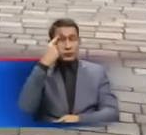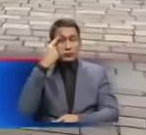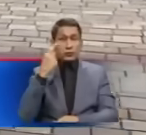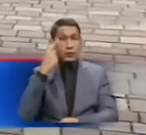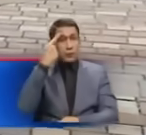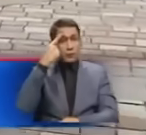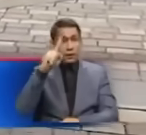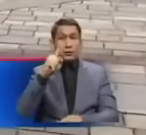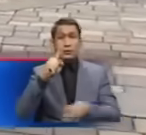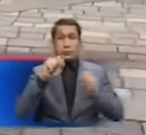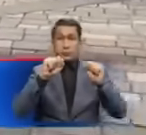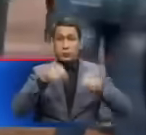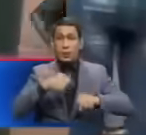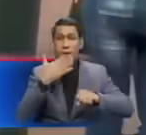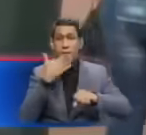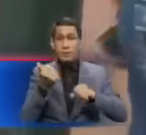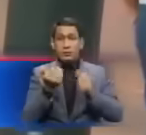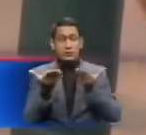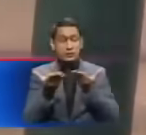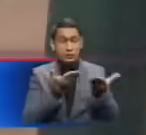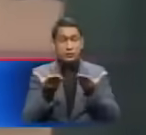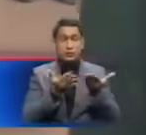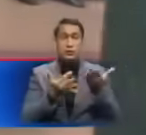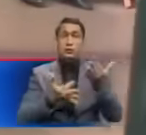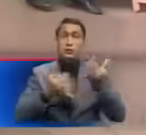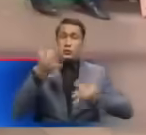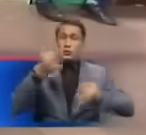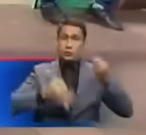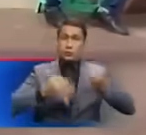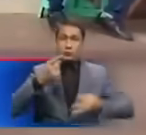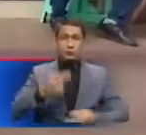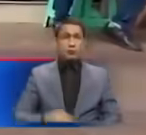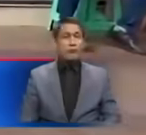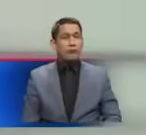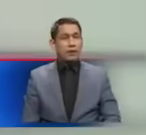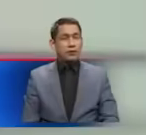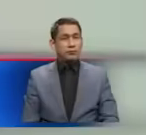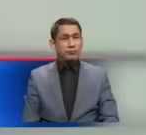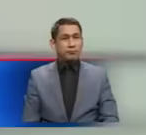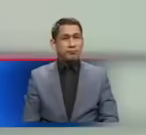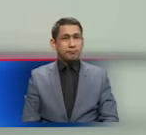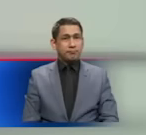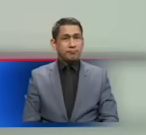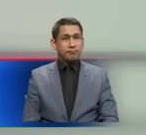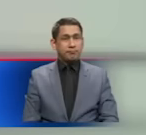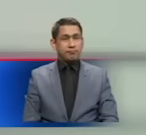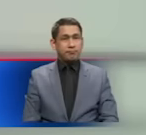judicial desde varios sectores, se reclama un verdadero proceso disciplinario. En mi opinión personal, creo